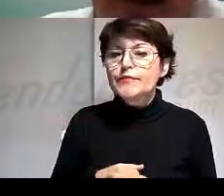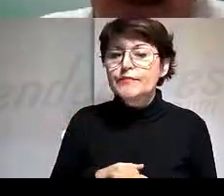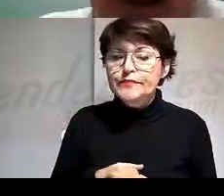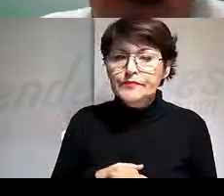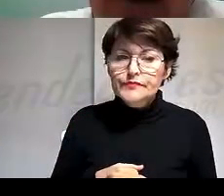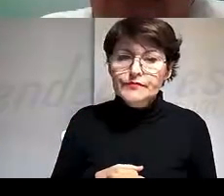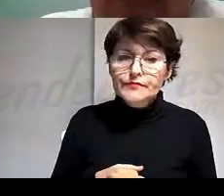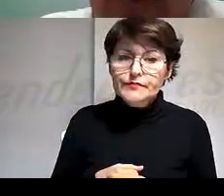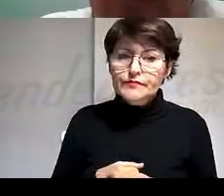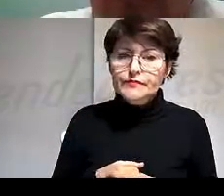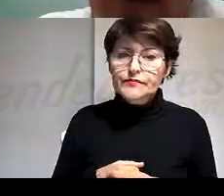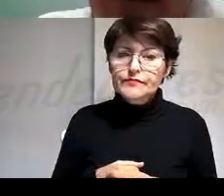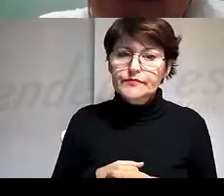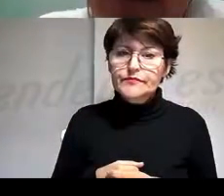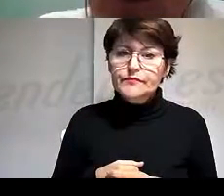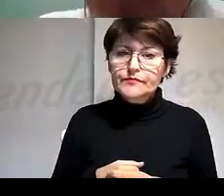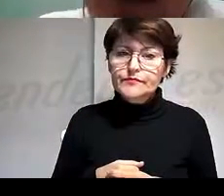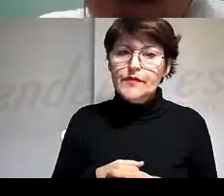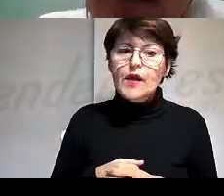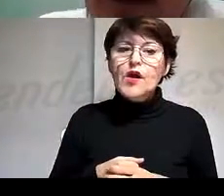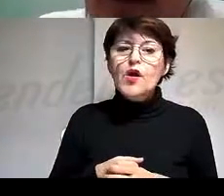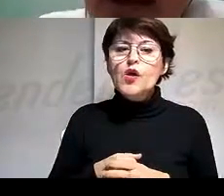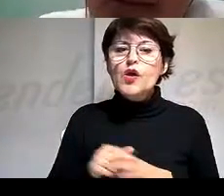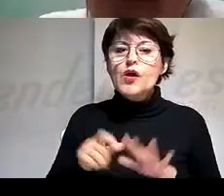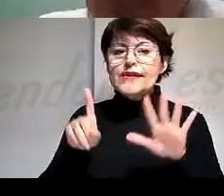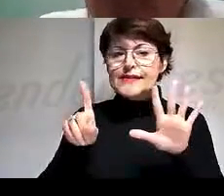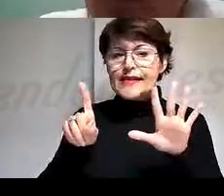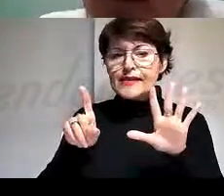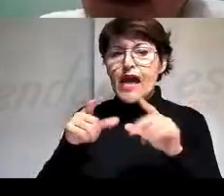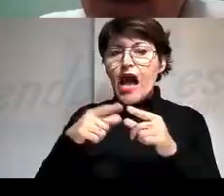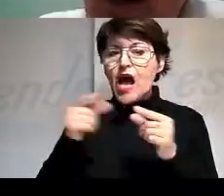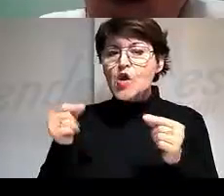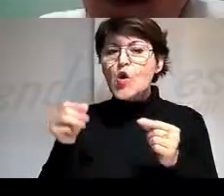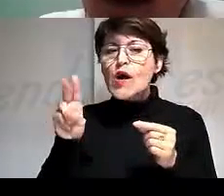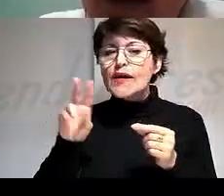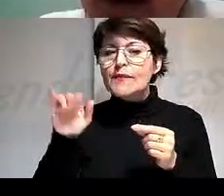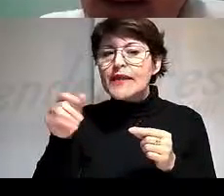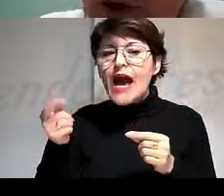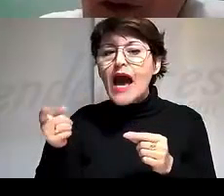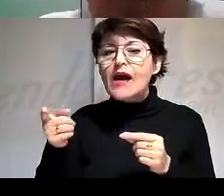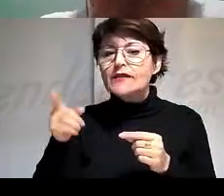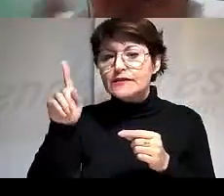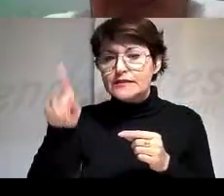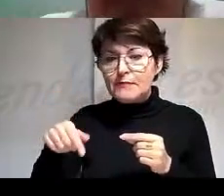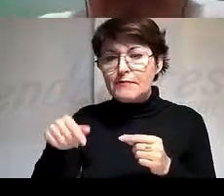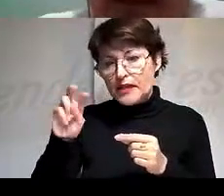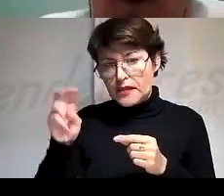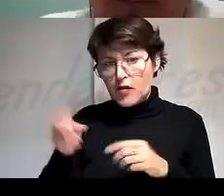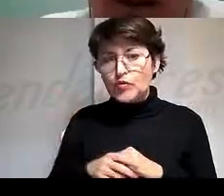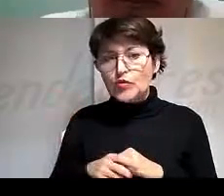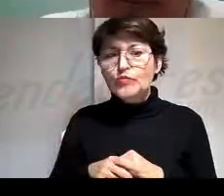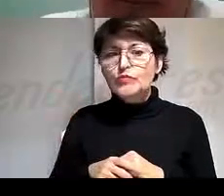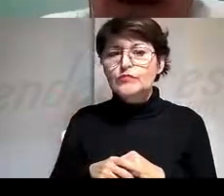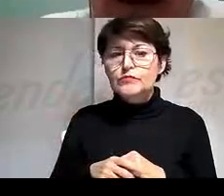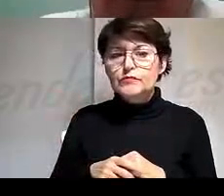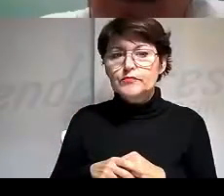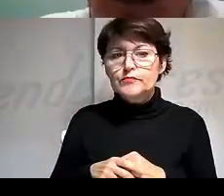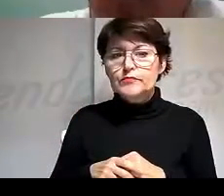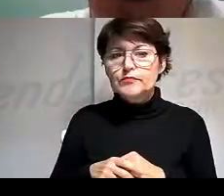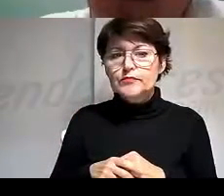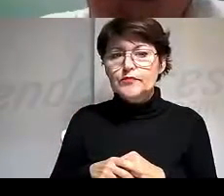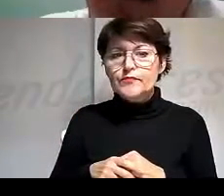interesante en este ámbito. El Aloe Via MSM Body Gel y el Aloe Via Termoloción, veremos también por qué